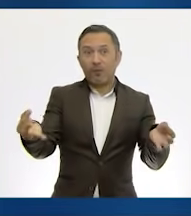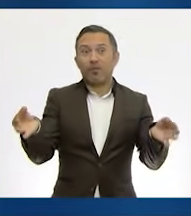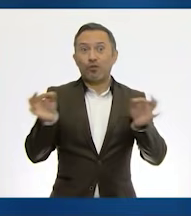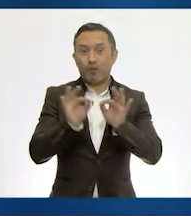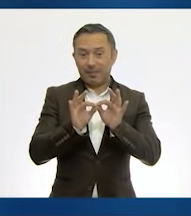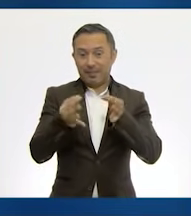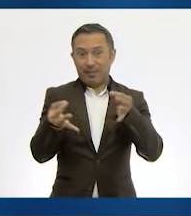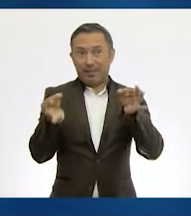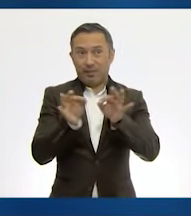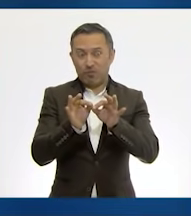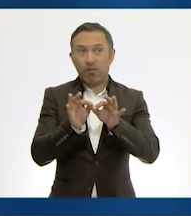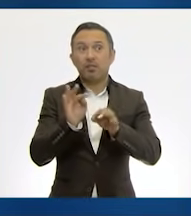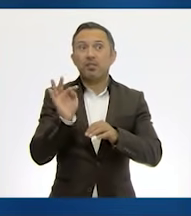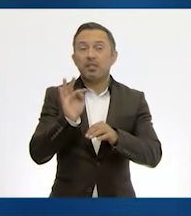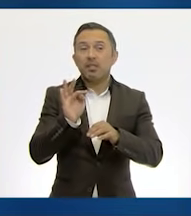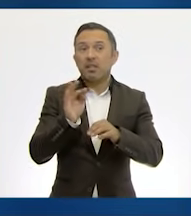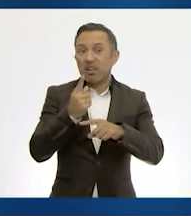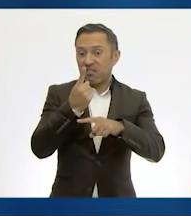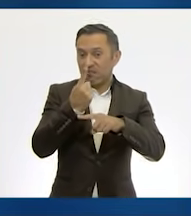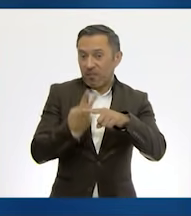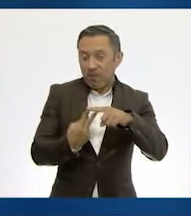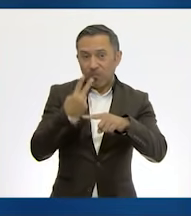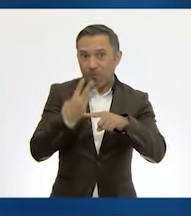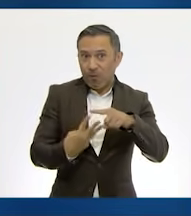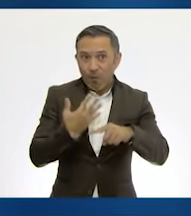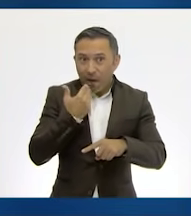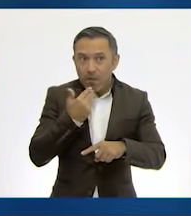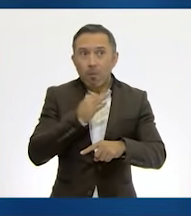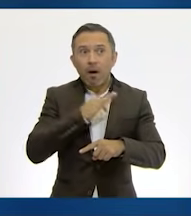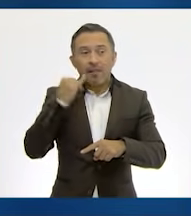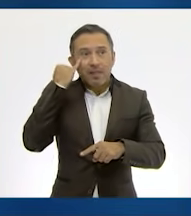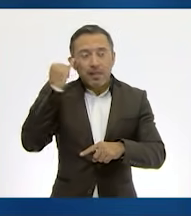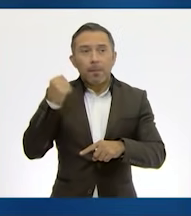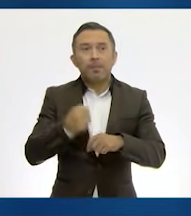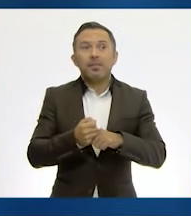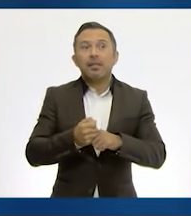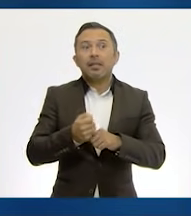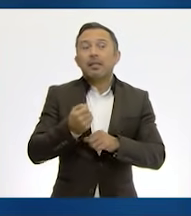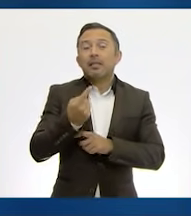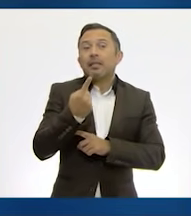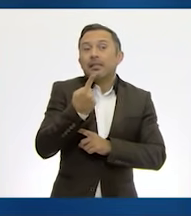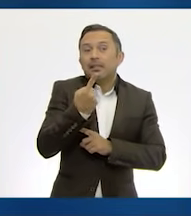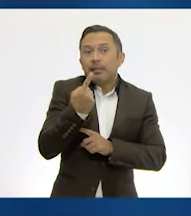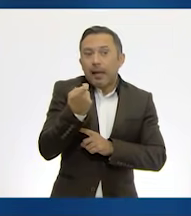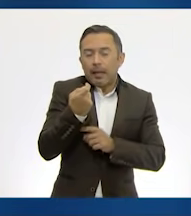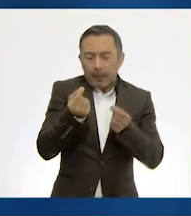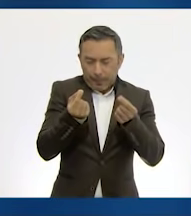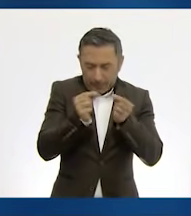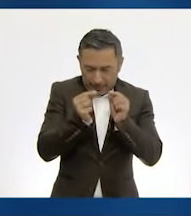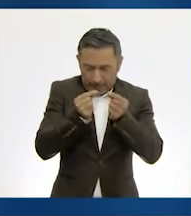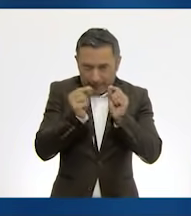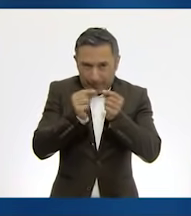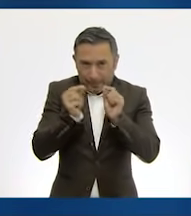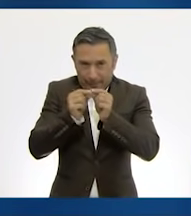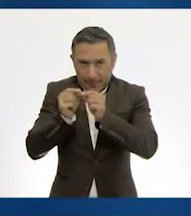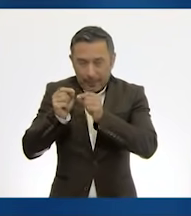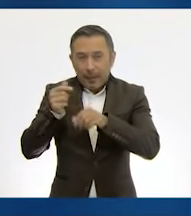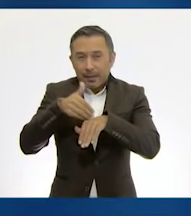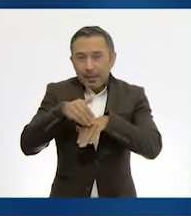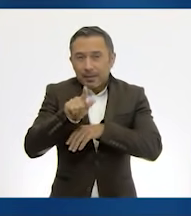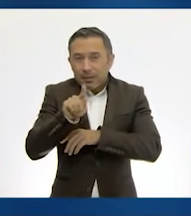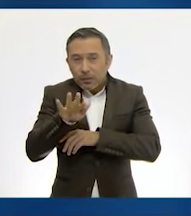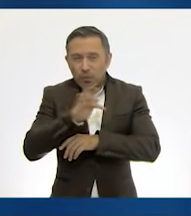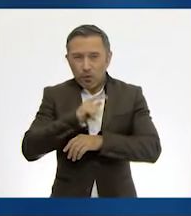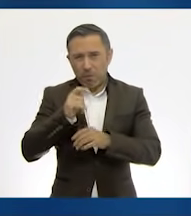no tenemos la fracción, pues, podemos doblar la tira en cien partes para contar setenta y cinco y así irlas colocando.